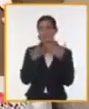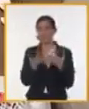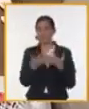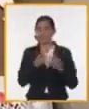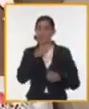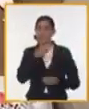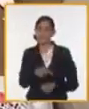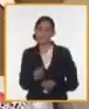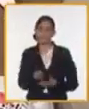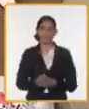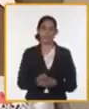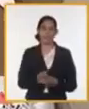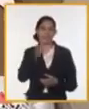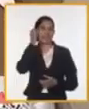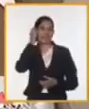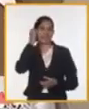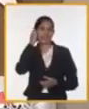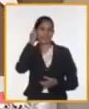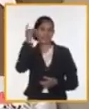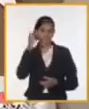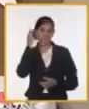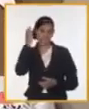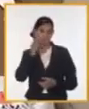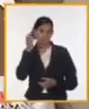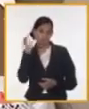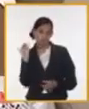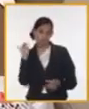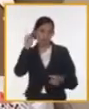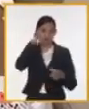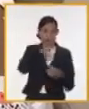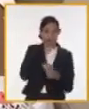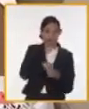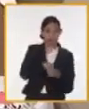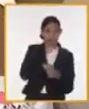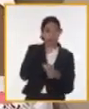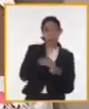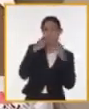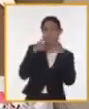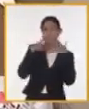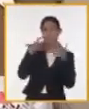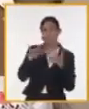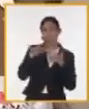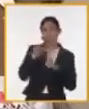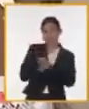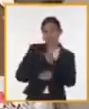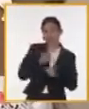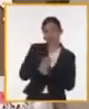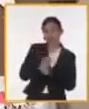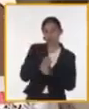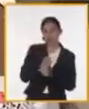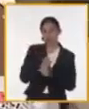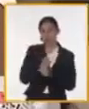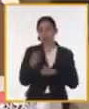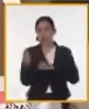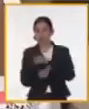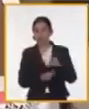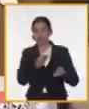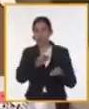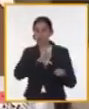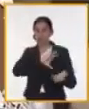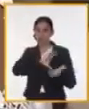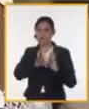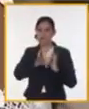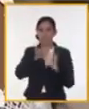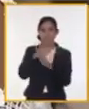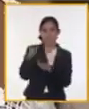la ciencia en función de la producción y los rendimientos para buscar financiamiento, para poder mantener, en este caso,